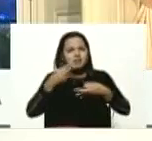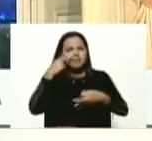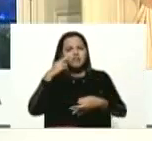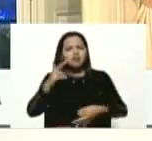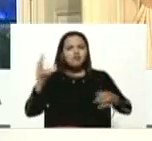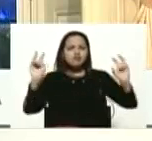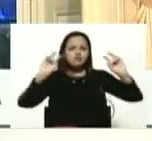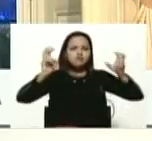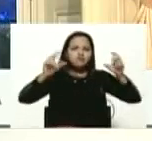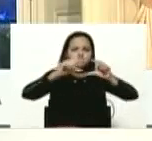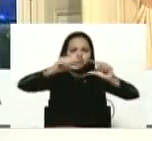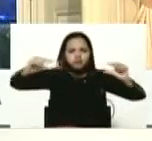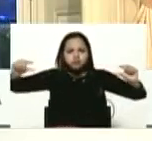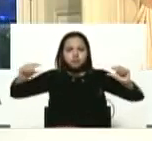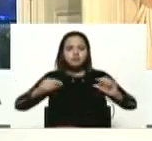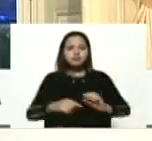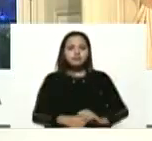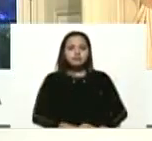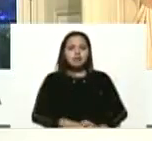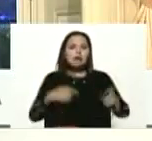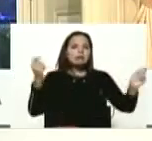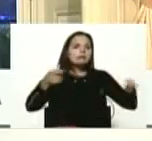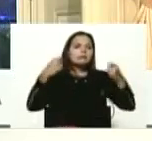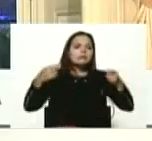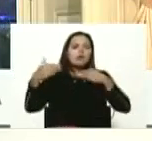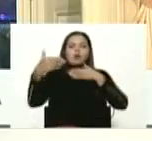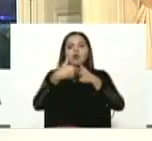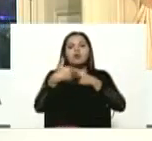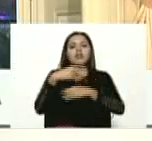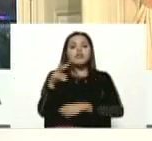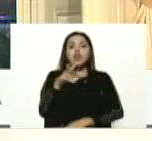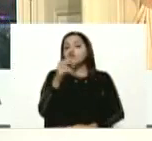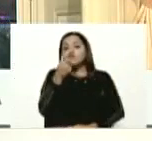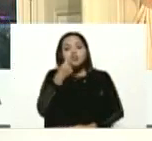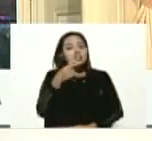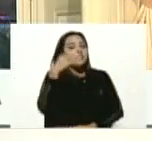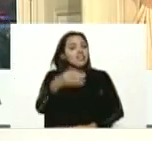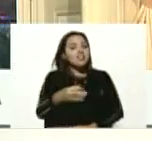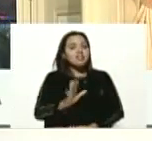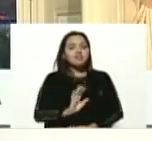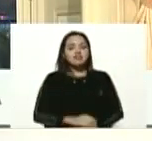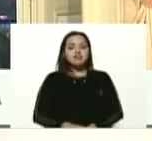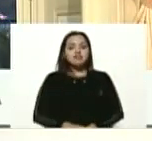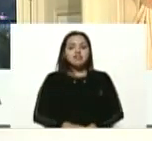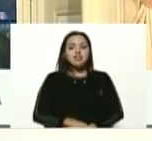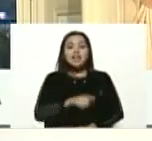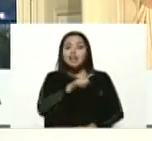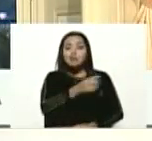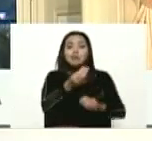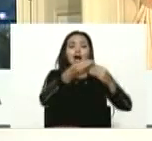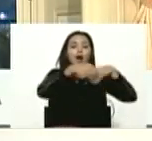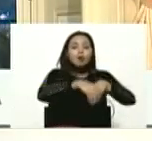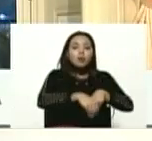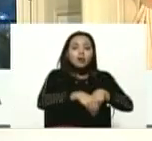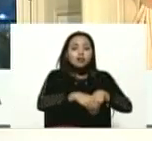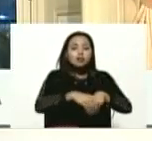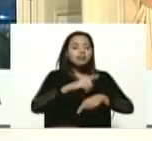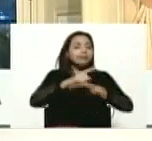titulares. Una campaña permanente, no dicen la verdad. Es una negociación que llevó